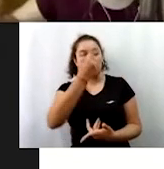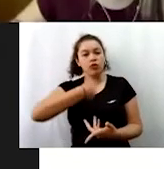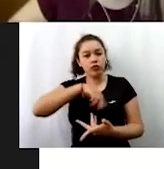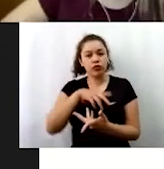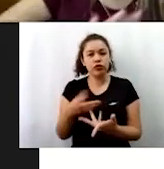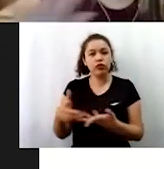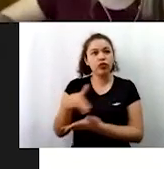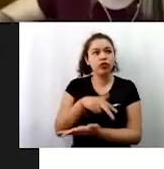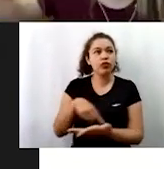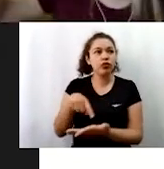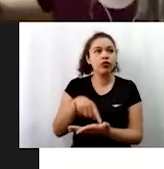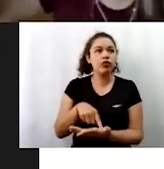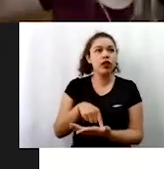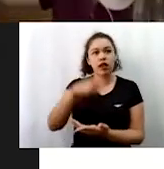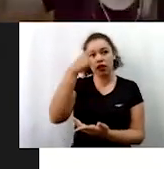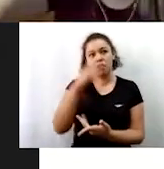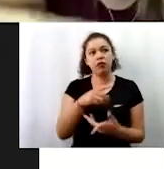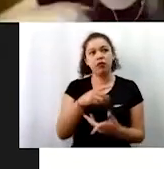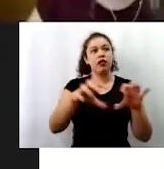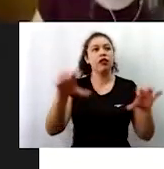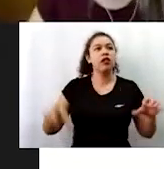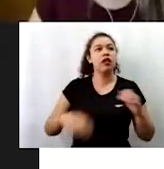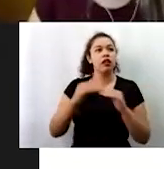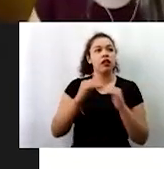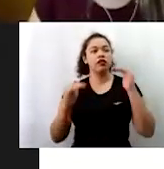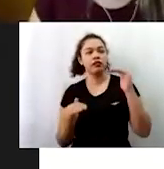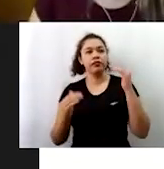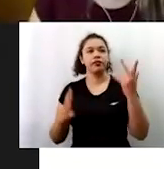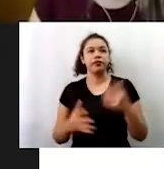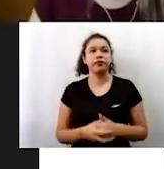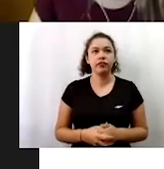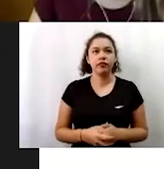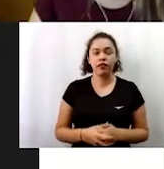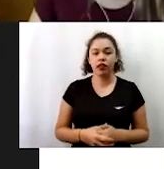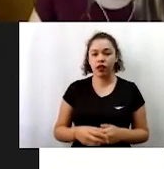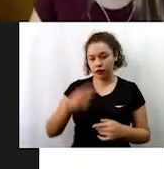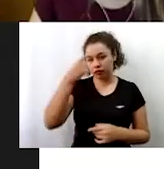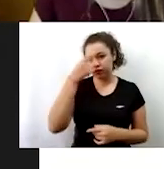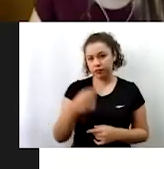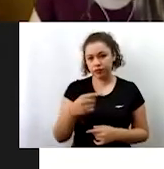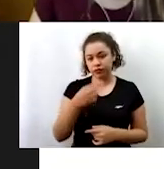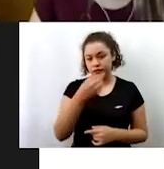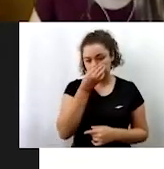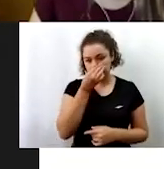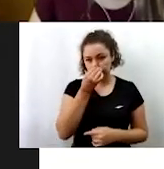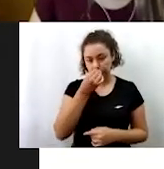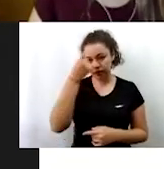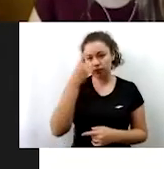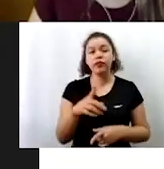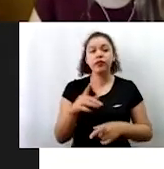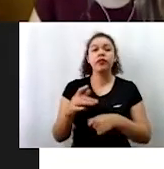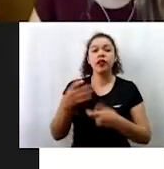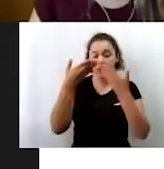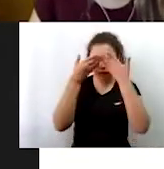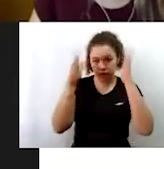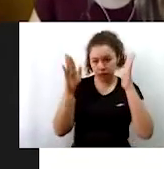los ámbitos de desigualdad, ambiente y demás, pues para que seamos sensibles ante ello. Y tienes